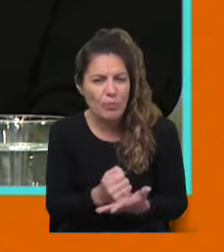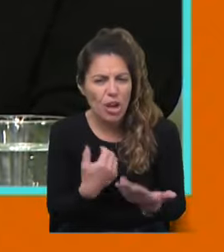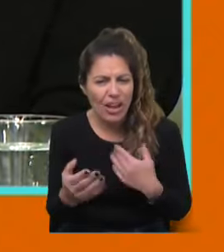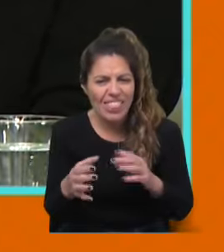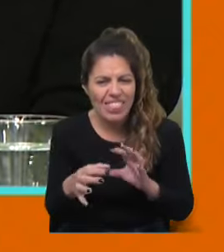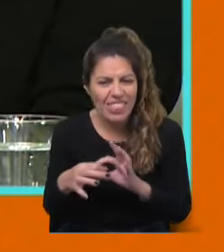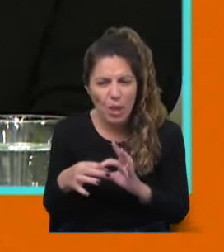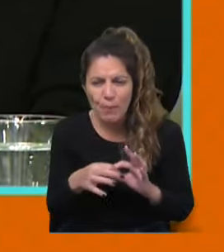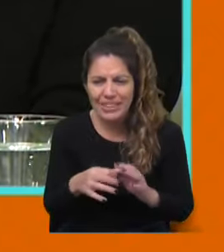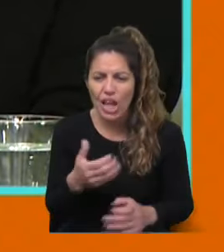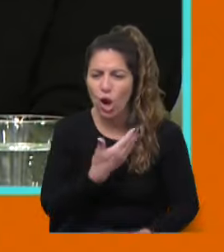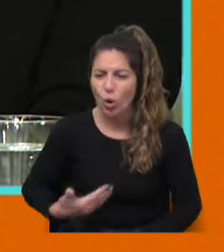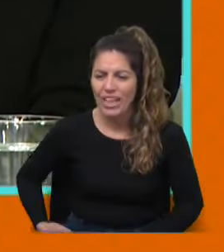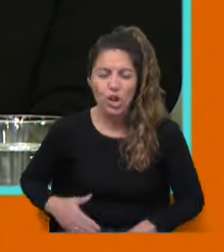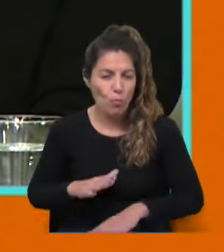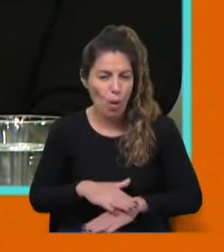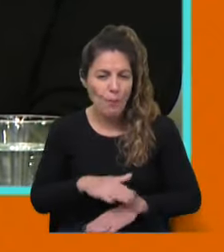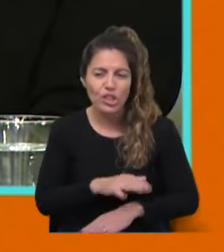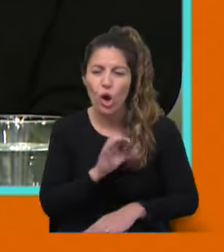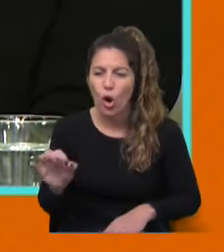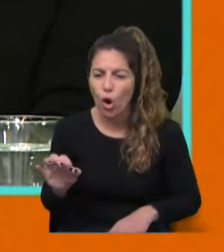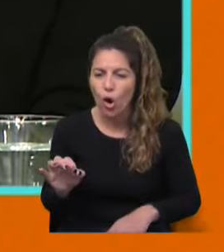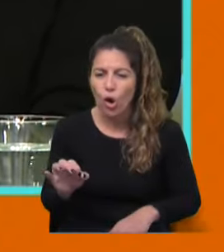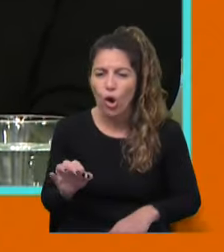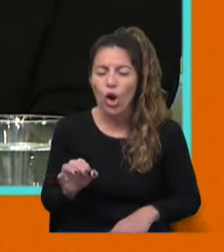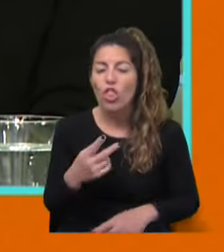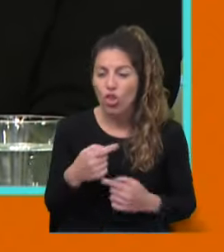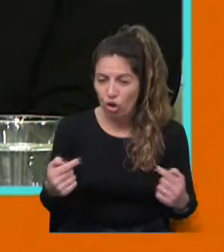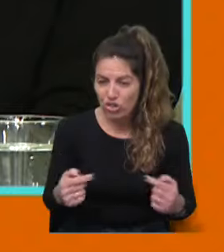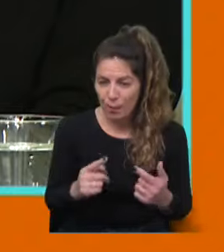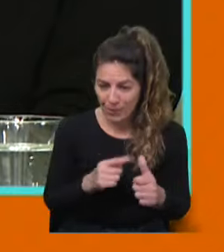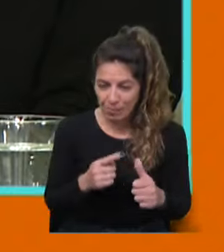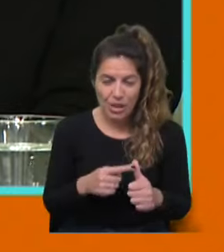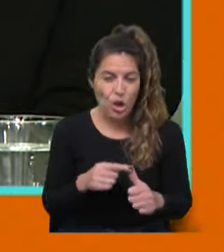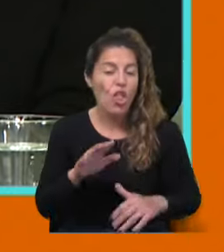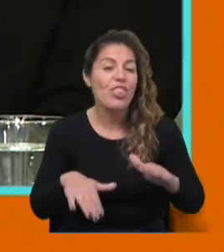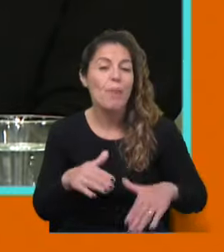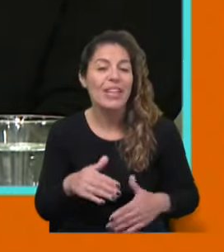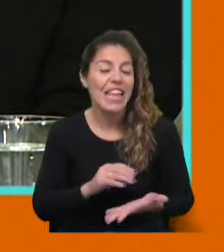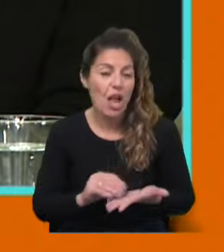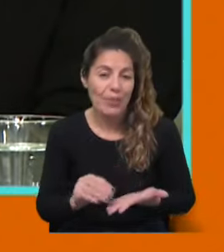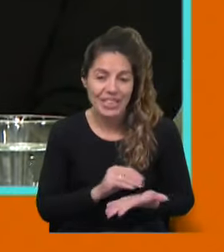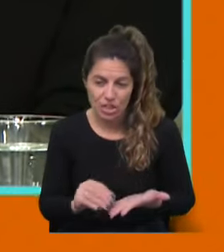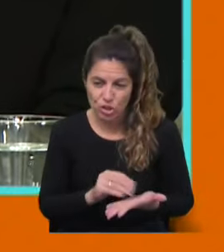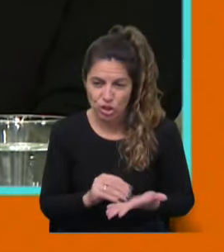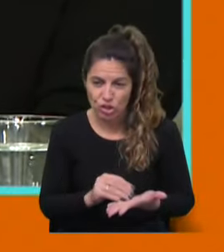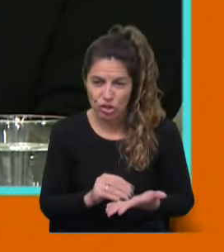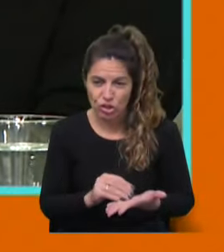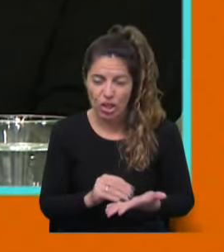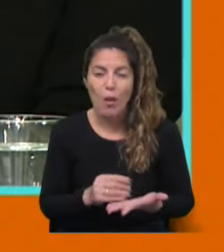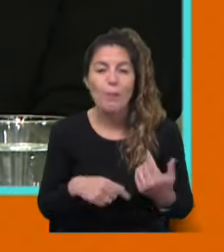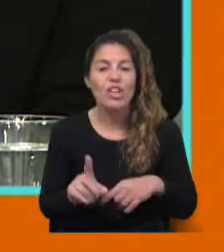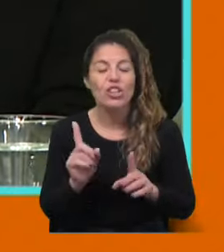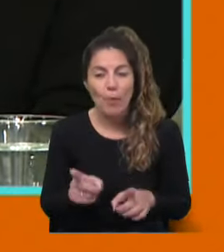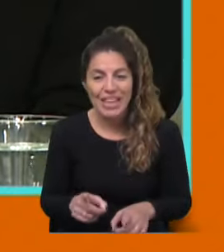depende del gobierno de turno o de la...? Hay dos cosas. Sí. Primero, una depende de la administración del directorio, pero a la